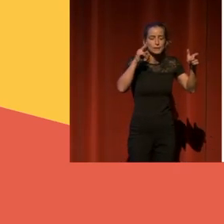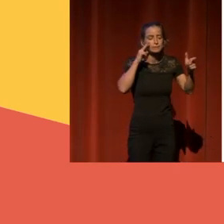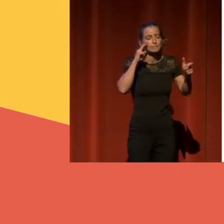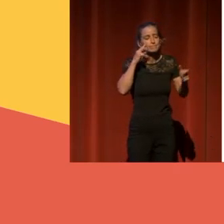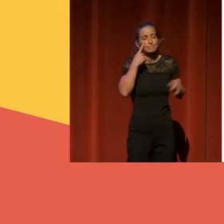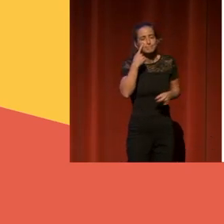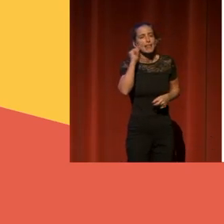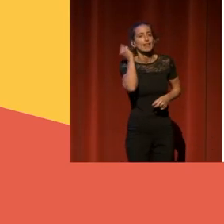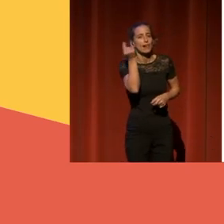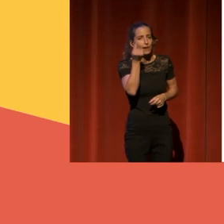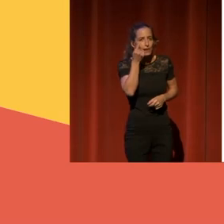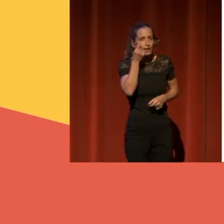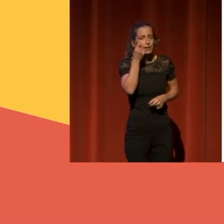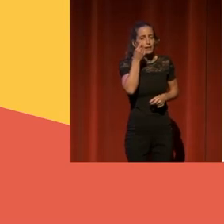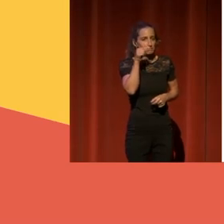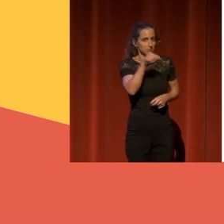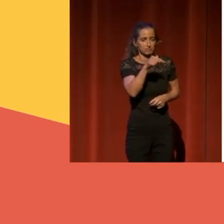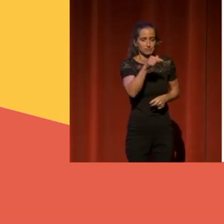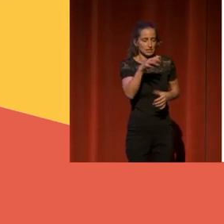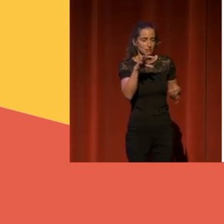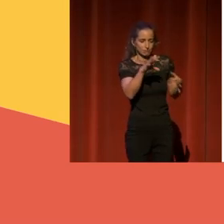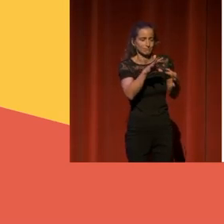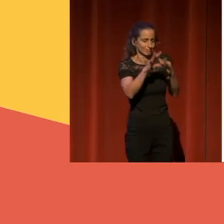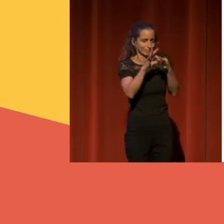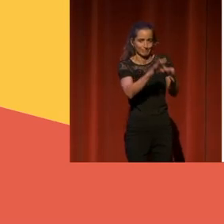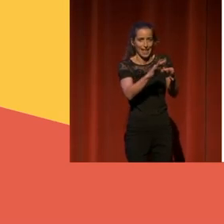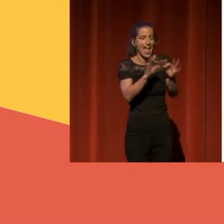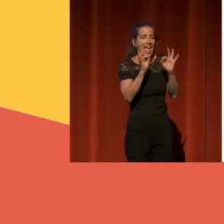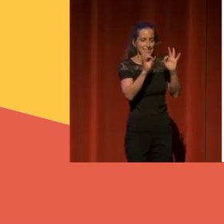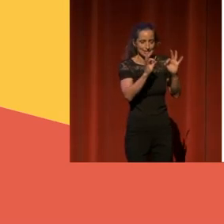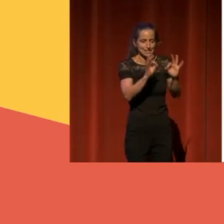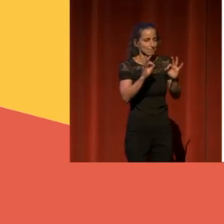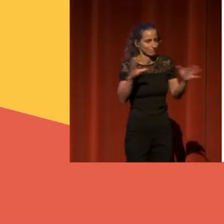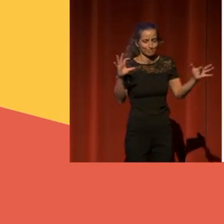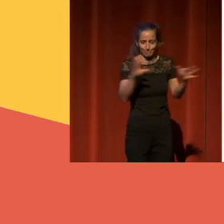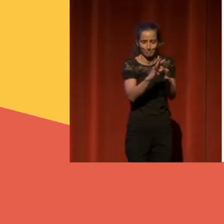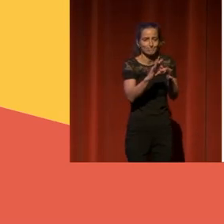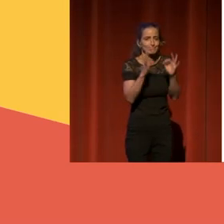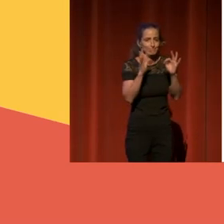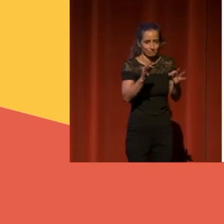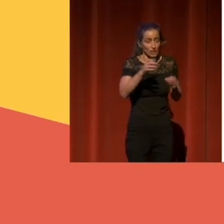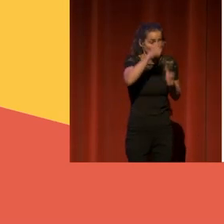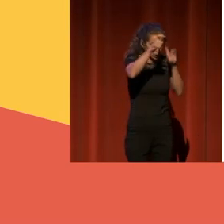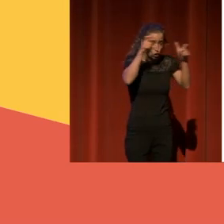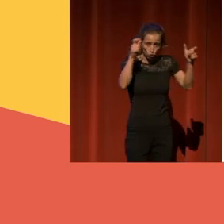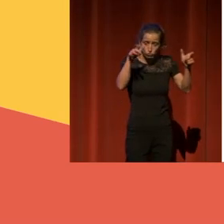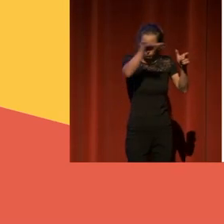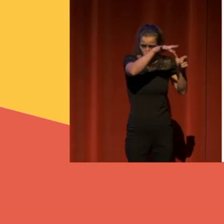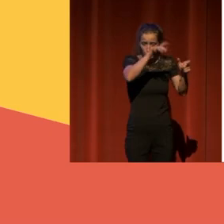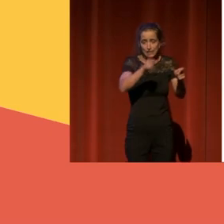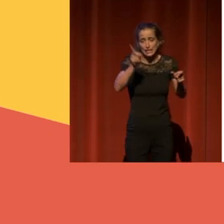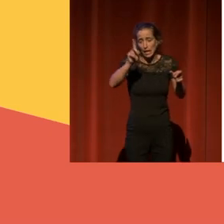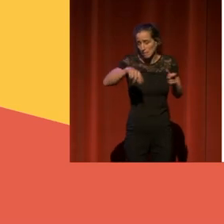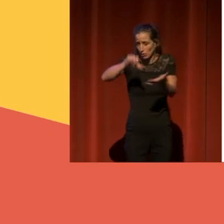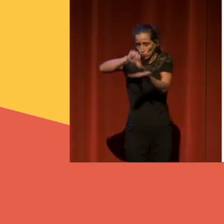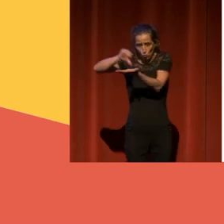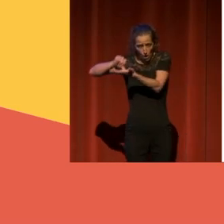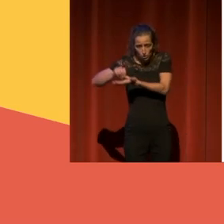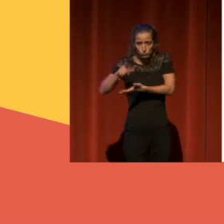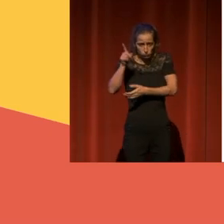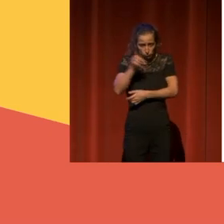observamos que esta asociación es prácticamente completa. Se dan tanto en entornos rurales como en entornos urbanos